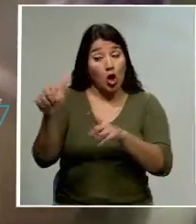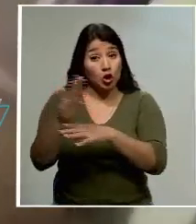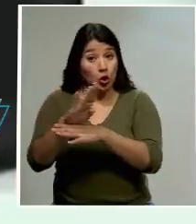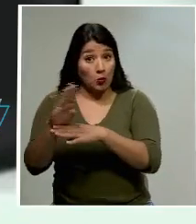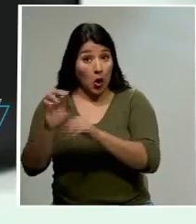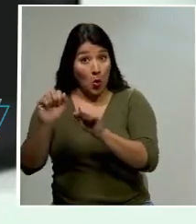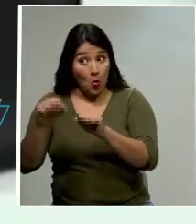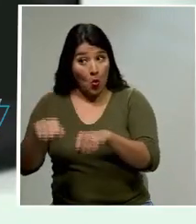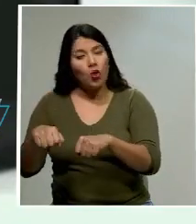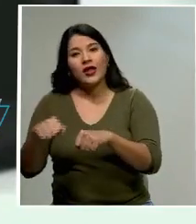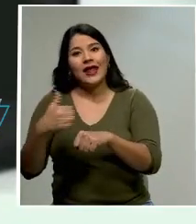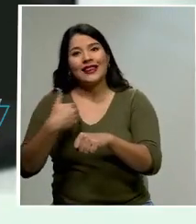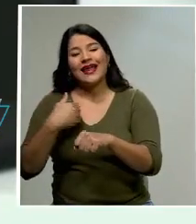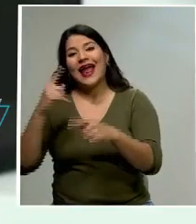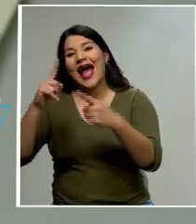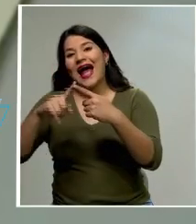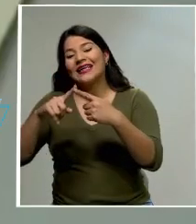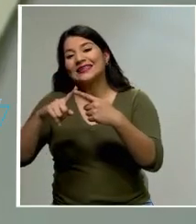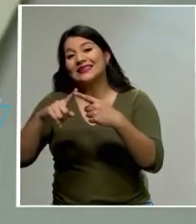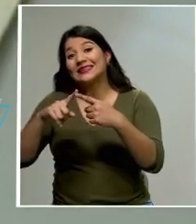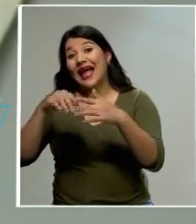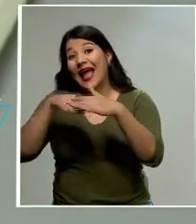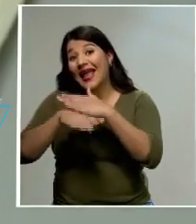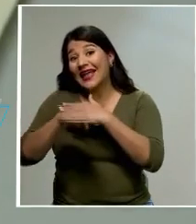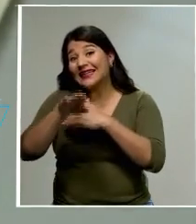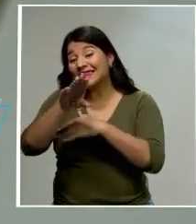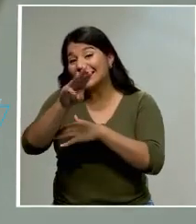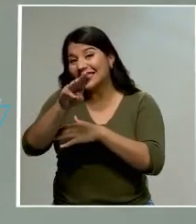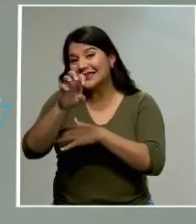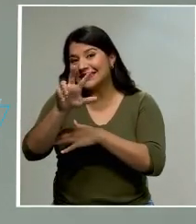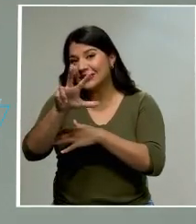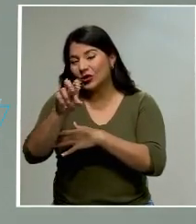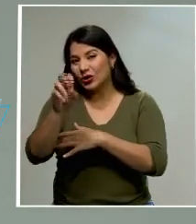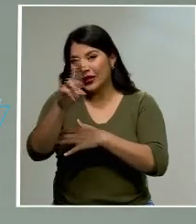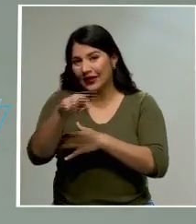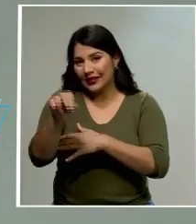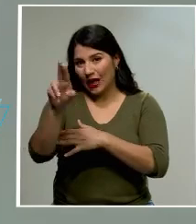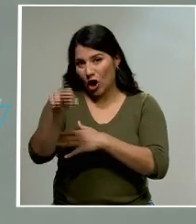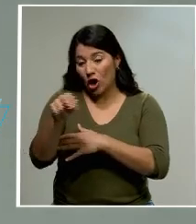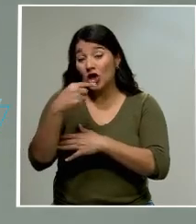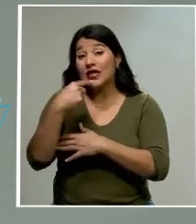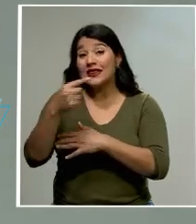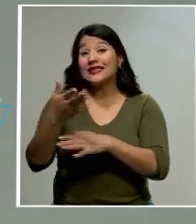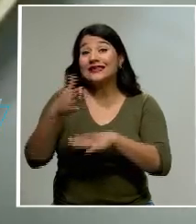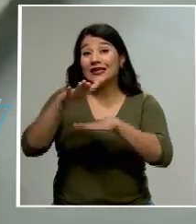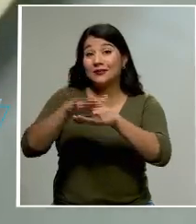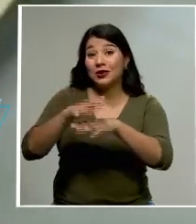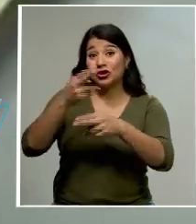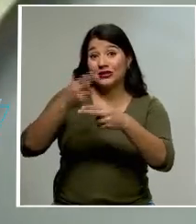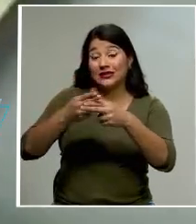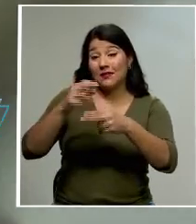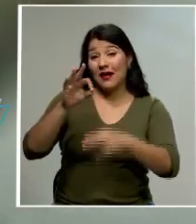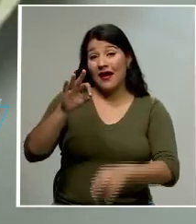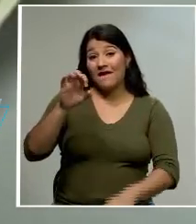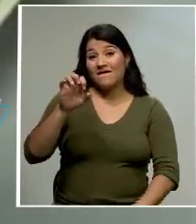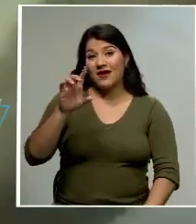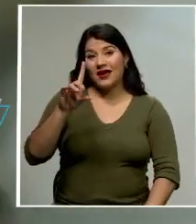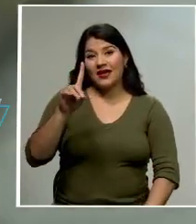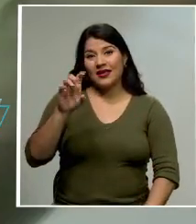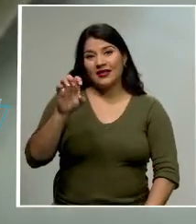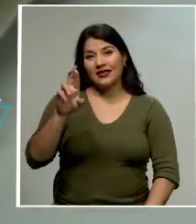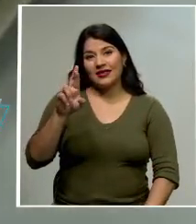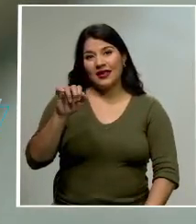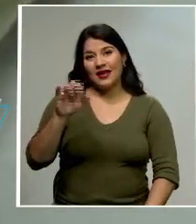en 630 colones. Según el economista Federico Rivera, este comportamiento se debe a que hay menos dólares de los que se